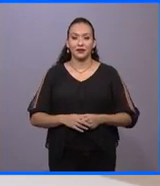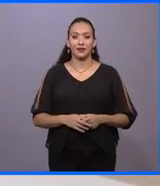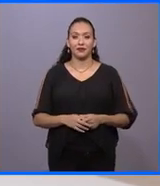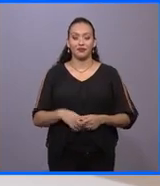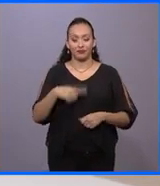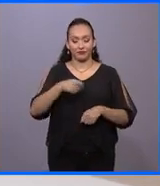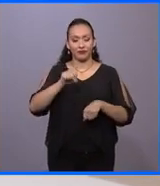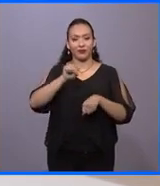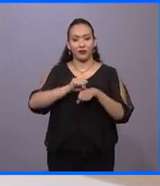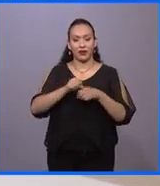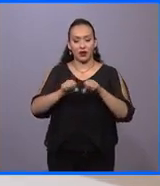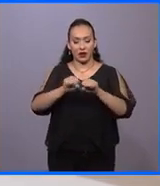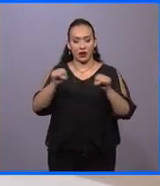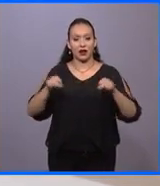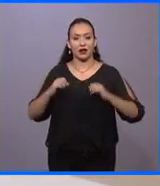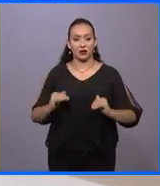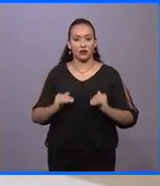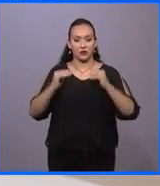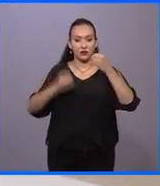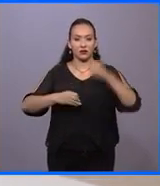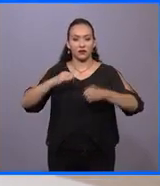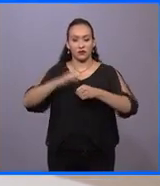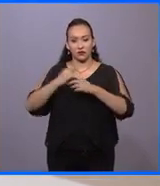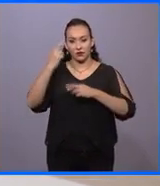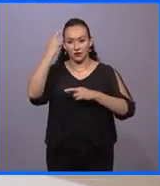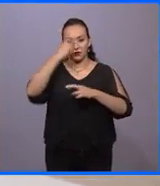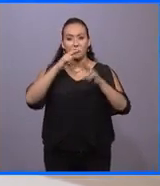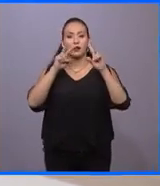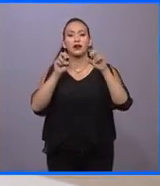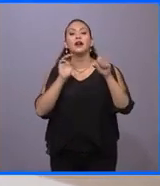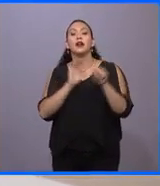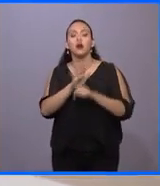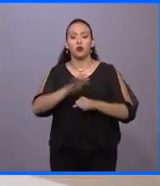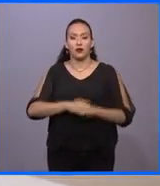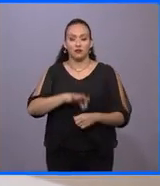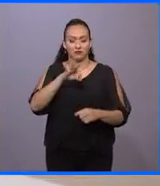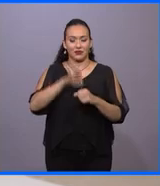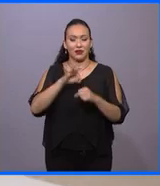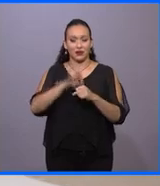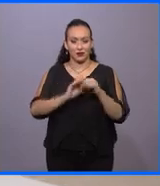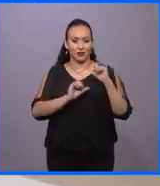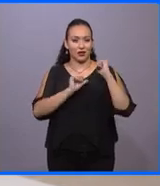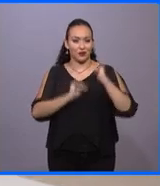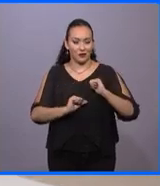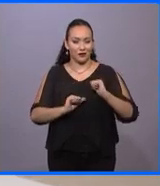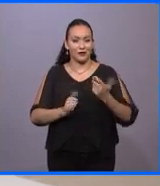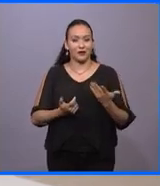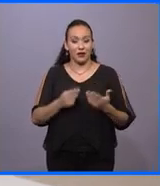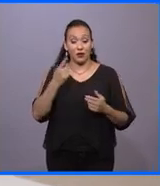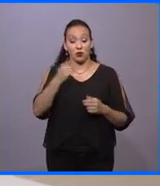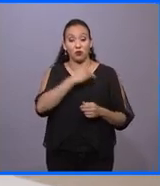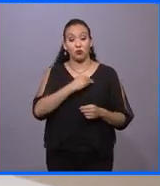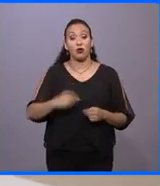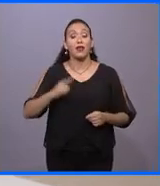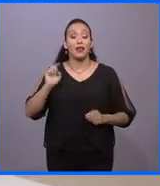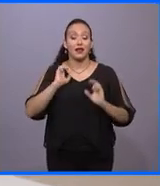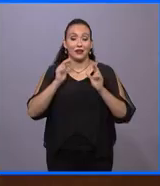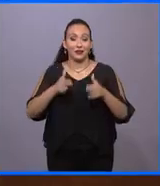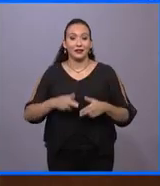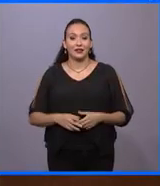Y esta semana la Sala Superior del Tribunal Electoral analizó un asunto relacionado con la elección de autoridades en un municipio de